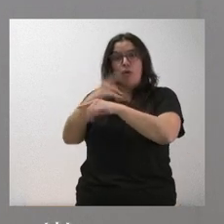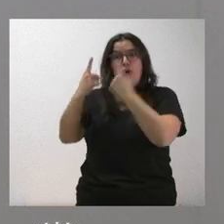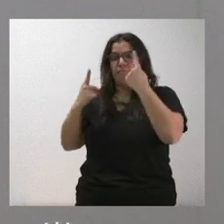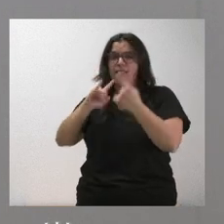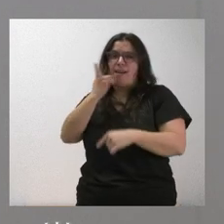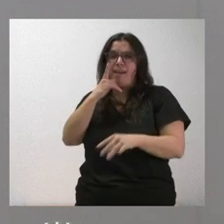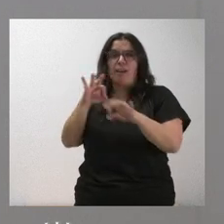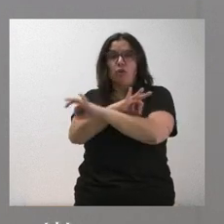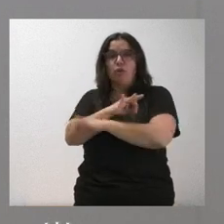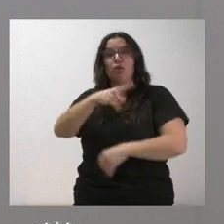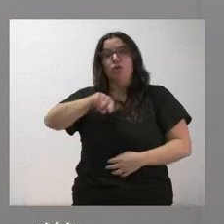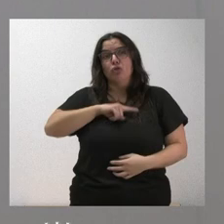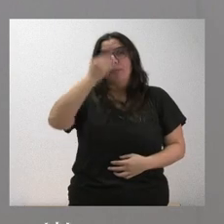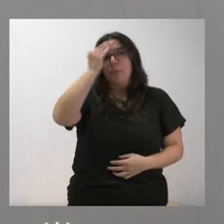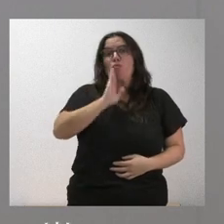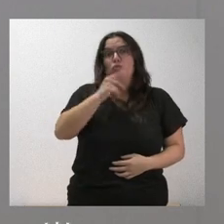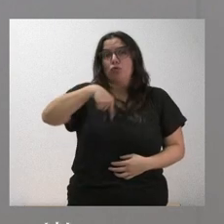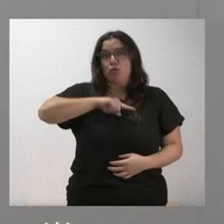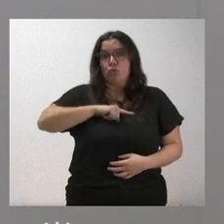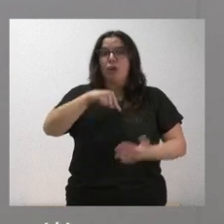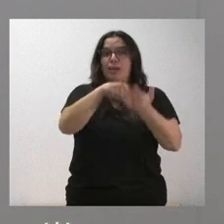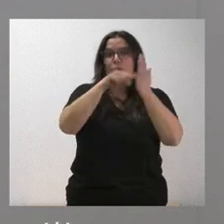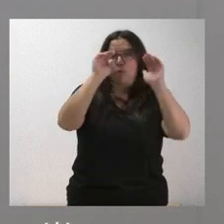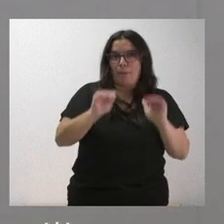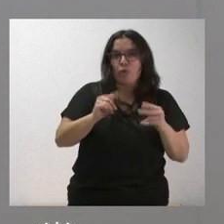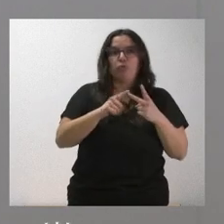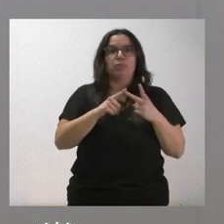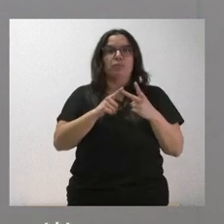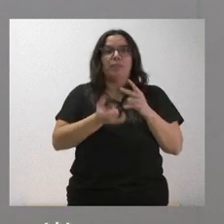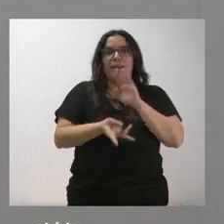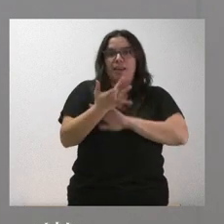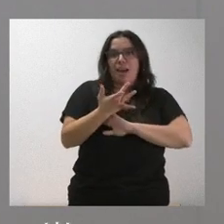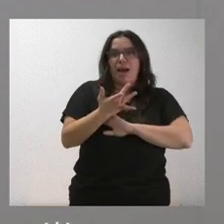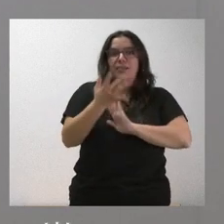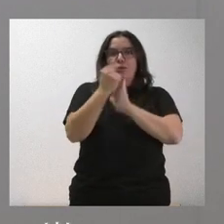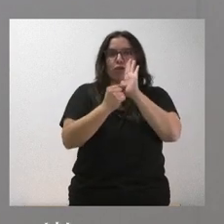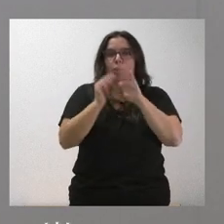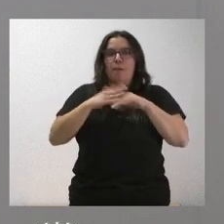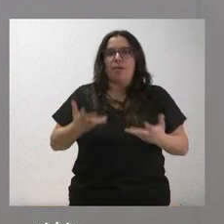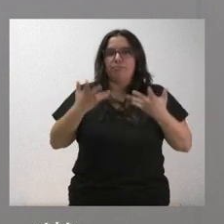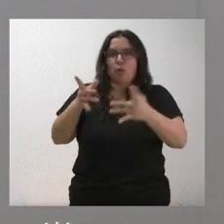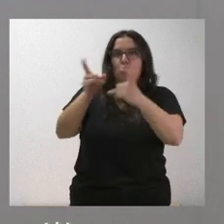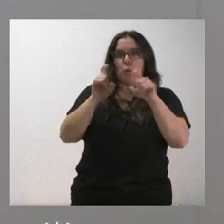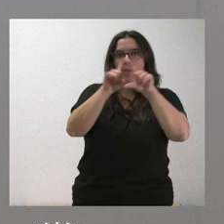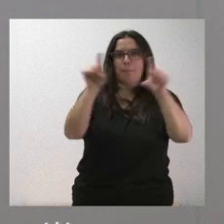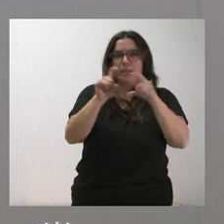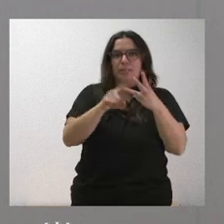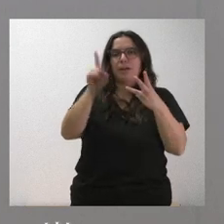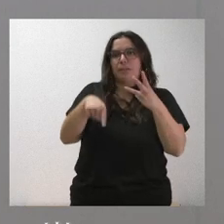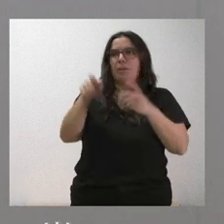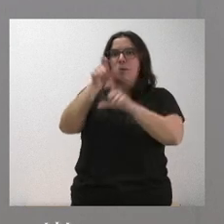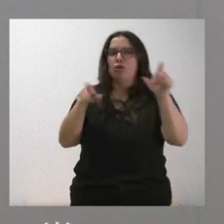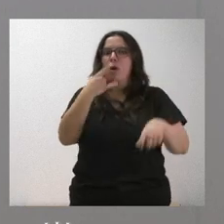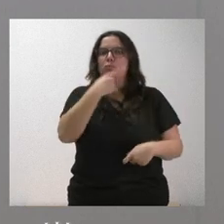nos parece mucho más oportuno lo que hacemos nosotros que es bajar impuestos crear condiciones para la implantación de empresas Y ser atractivos como comunidad